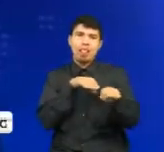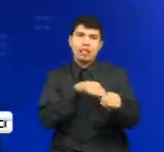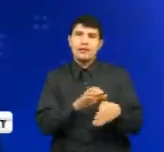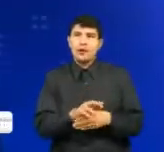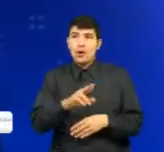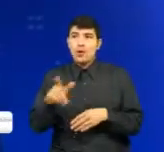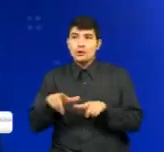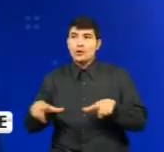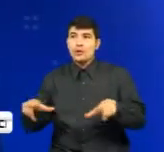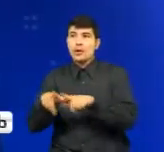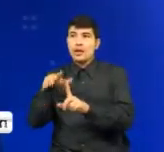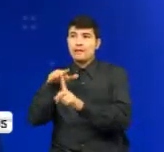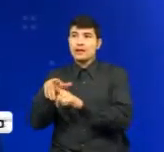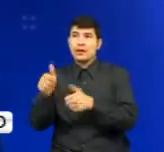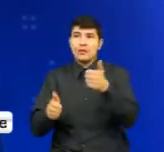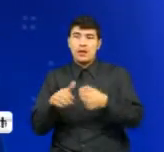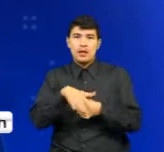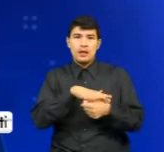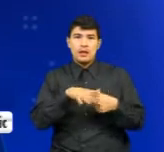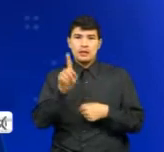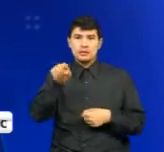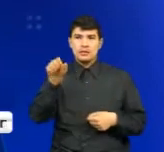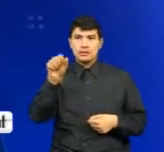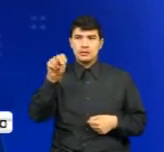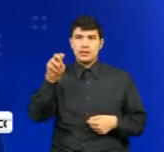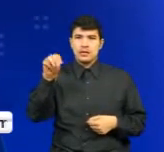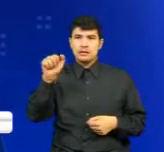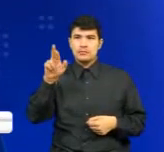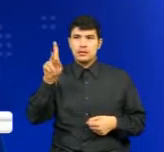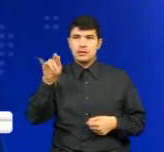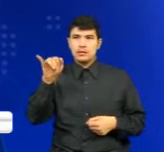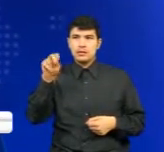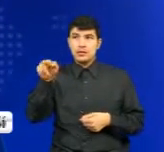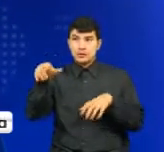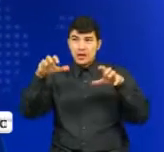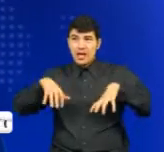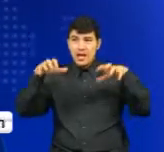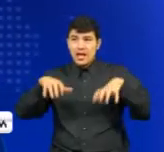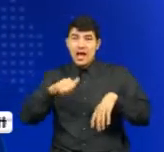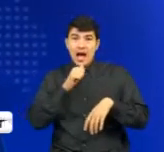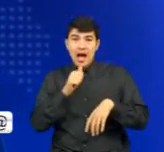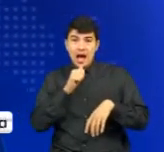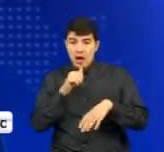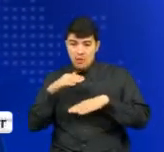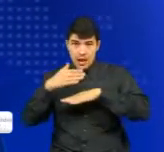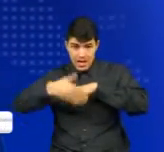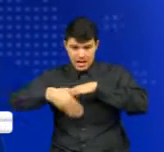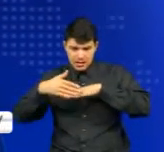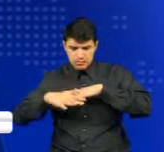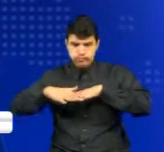de los sectores altamente afectados fue el barrio San Martín, donde a raíz de la intensidad de las lluvias, el sistema de alcantarillado